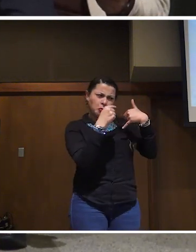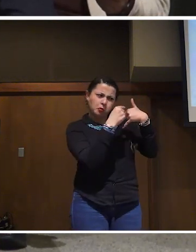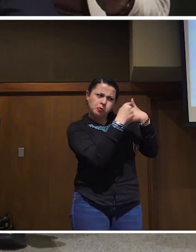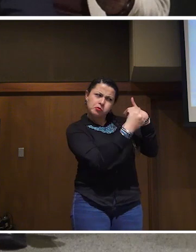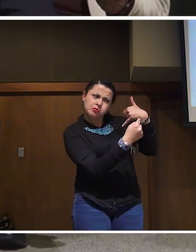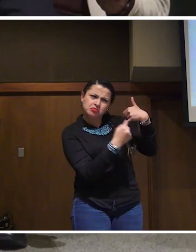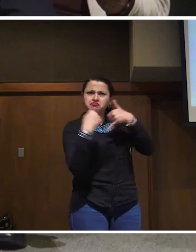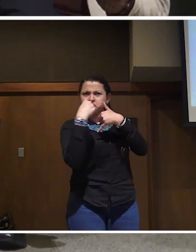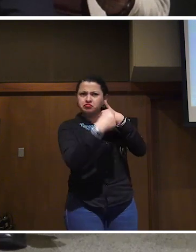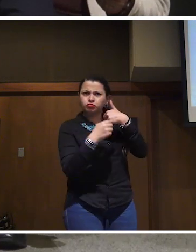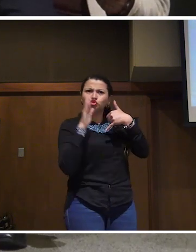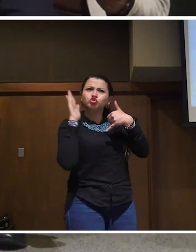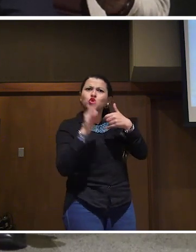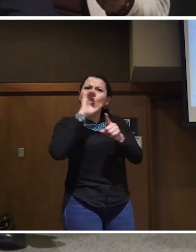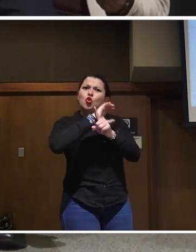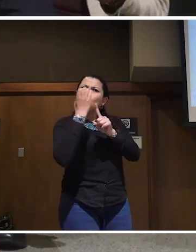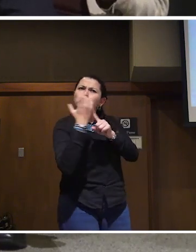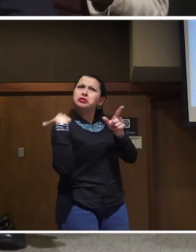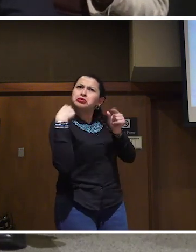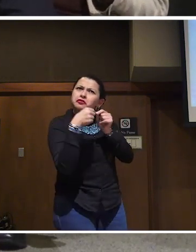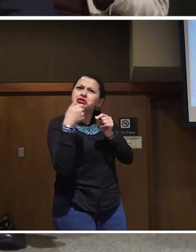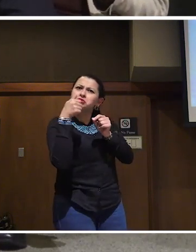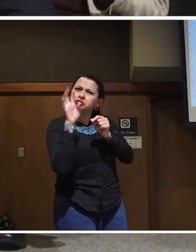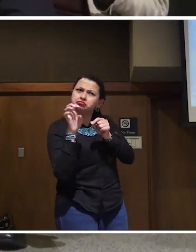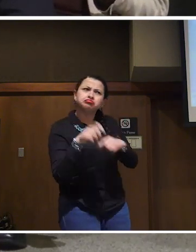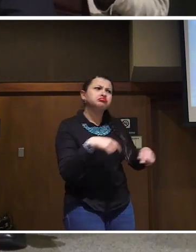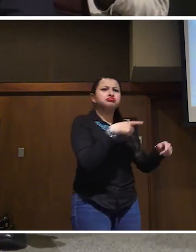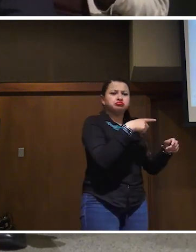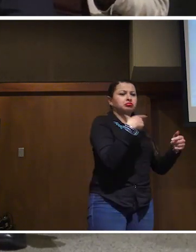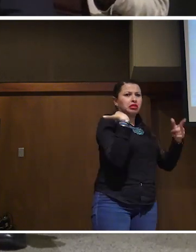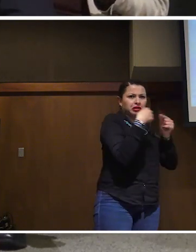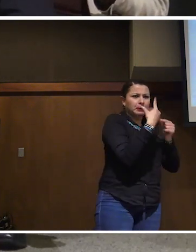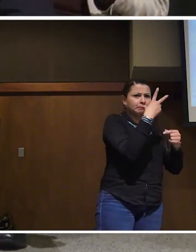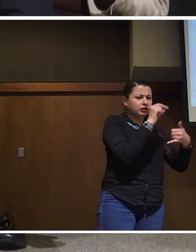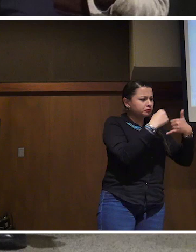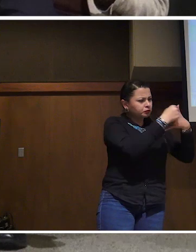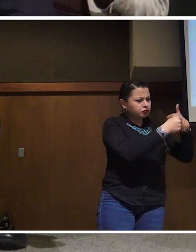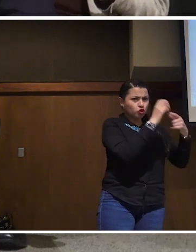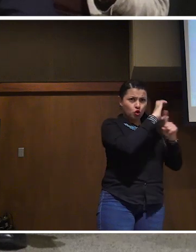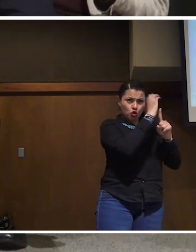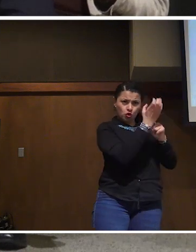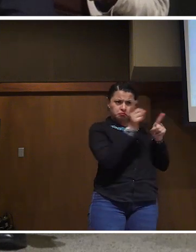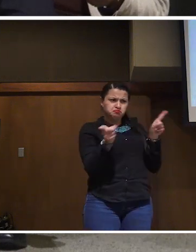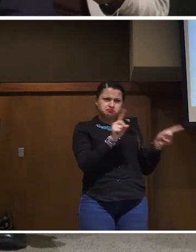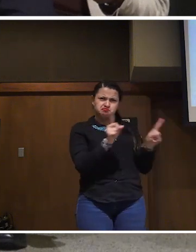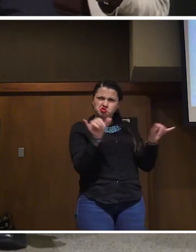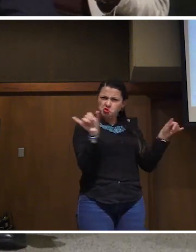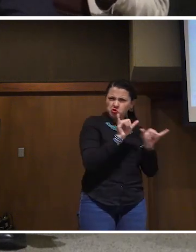en Colombia, o las diferencias que puede haber entre la Colombia del siglo XX y del siglo XIX.